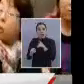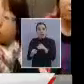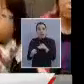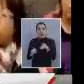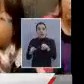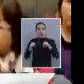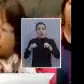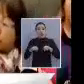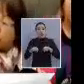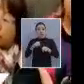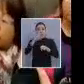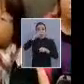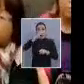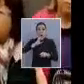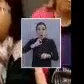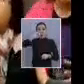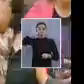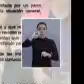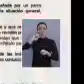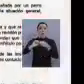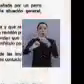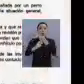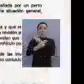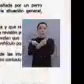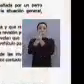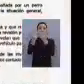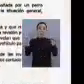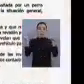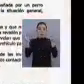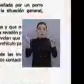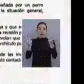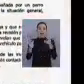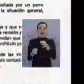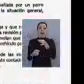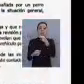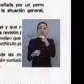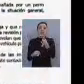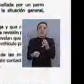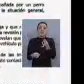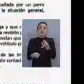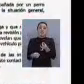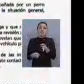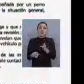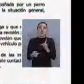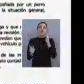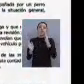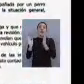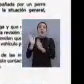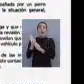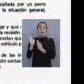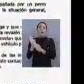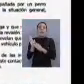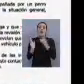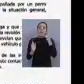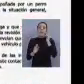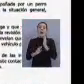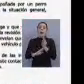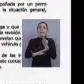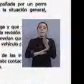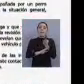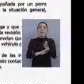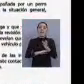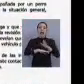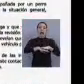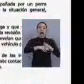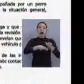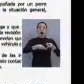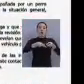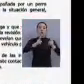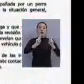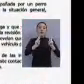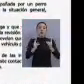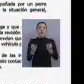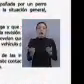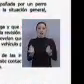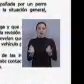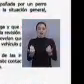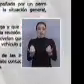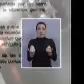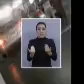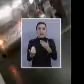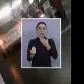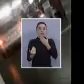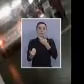parte de supermercado Jumbo emitió una declaración pública. Allí se detalla que solo se verificó el hecho para solicitar la autorización correspondiente.